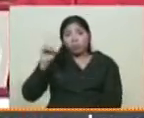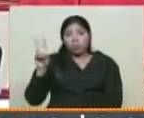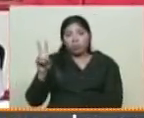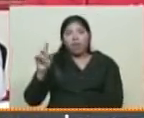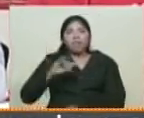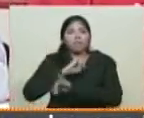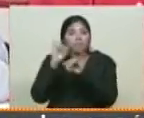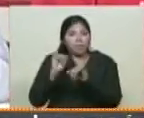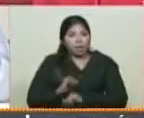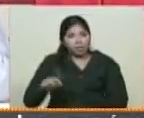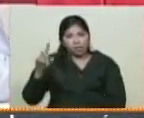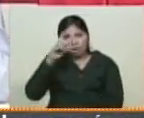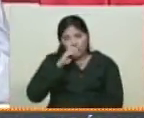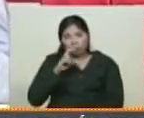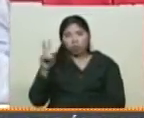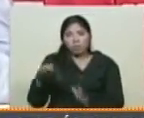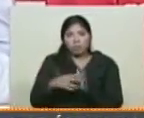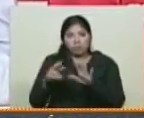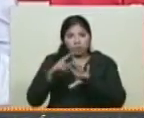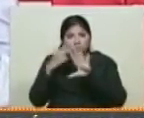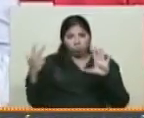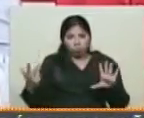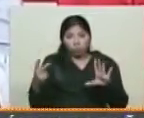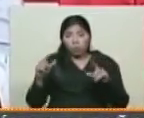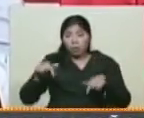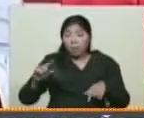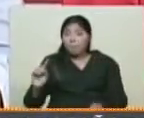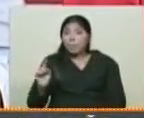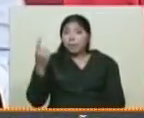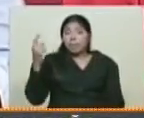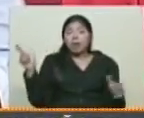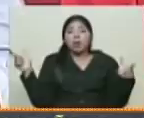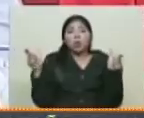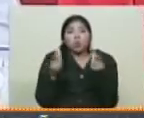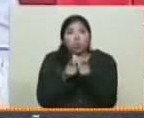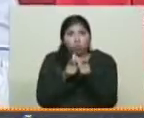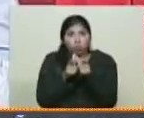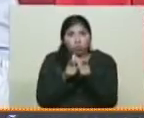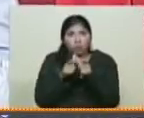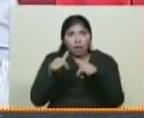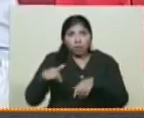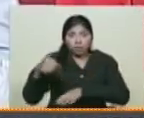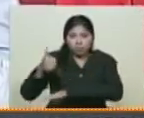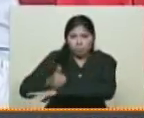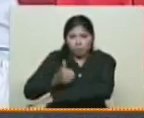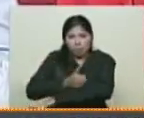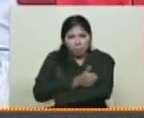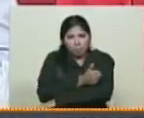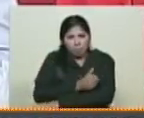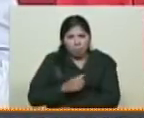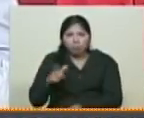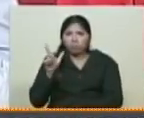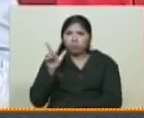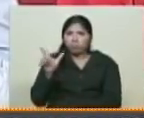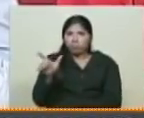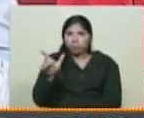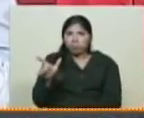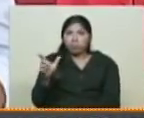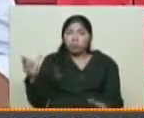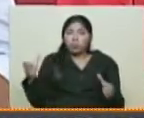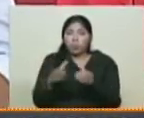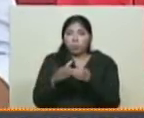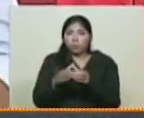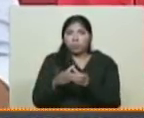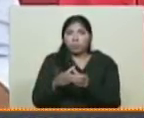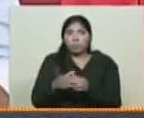2018. En nuestra primera reunión de nuestra Dirección Nacional del Partido Socialista Unido de Venezuela,